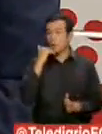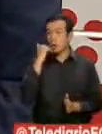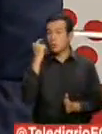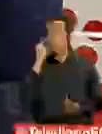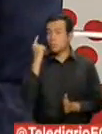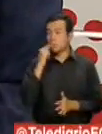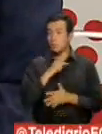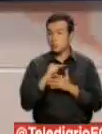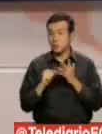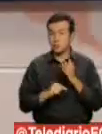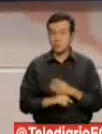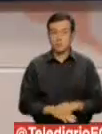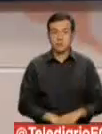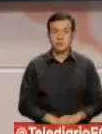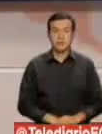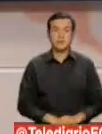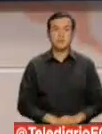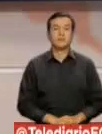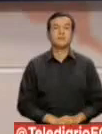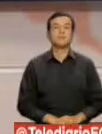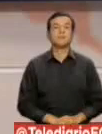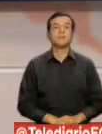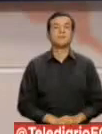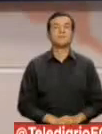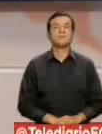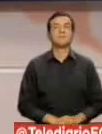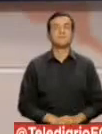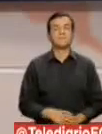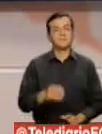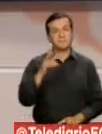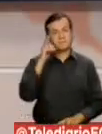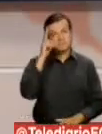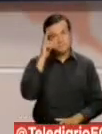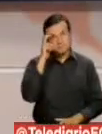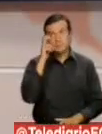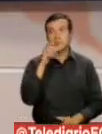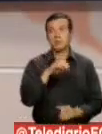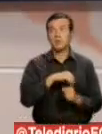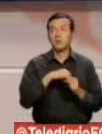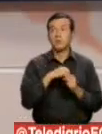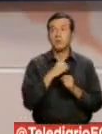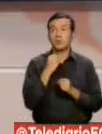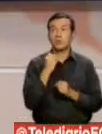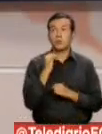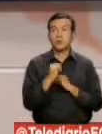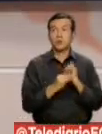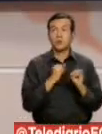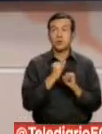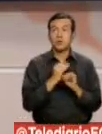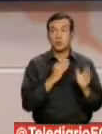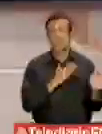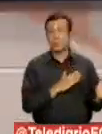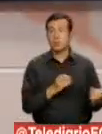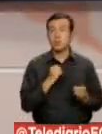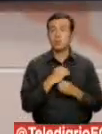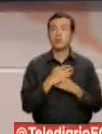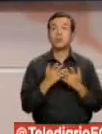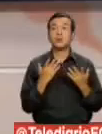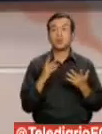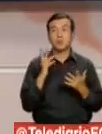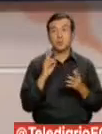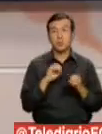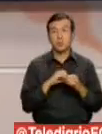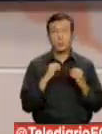en cuáles? Bueno, yo creo que definitivamente el Fondo Monetario Internacional es